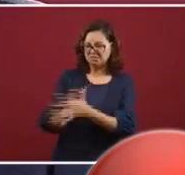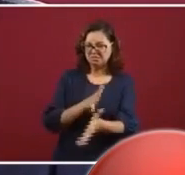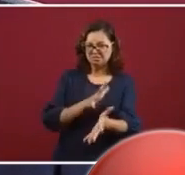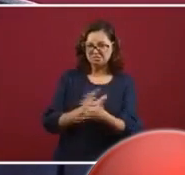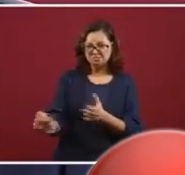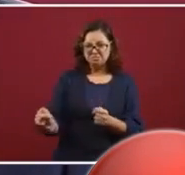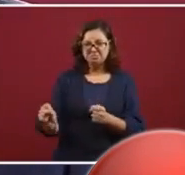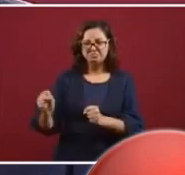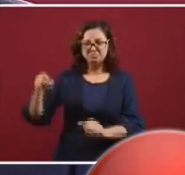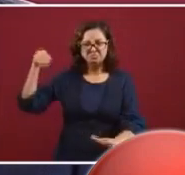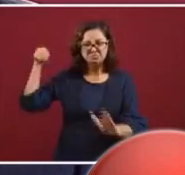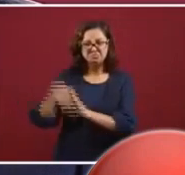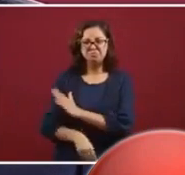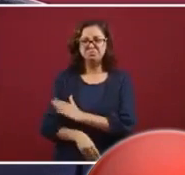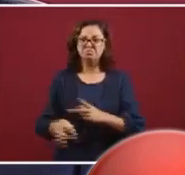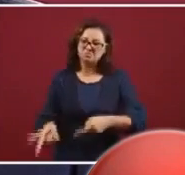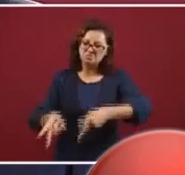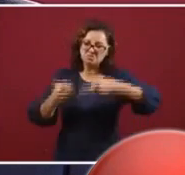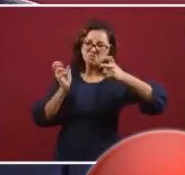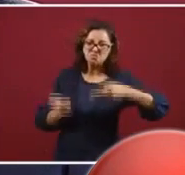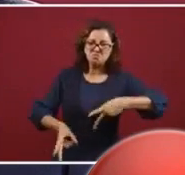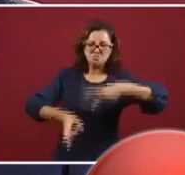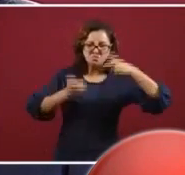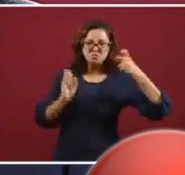a pesar de que saquearon al país